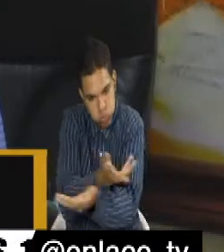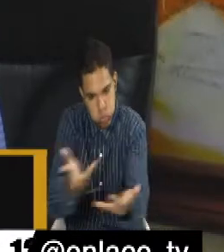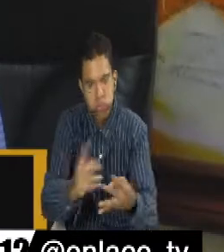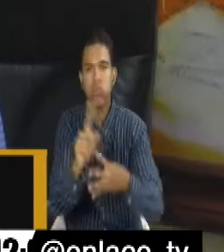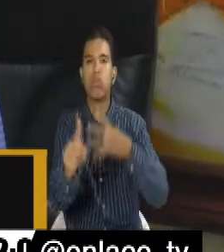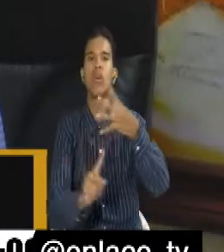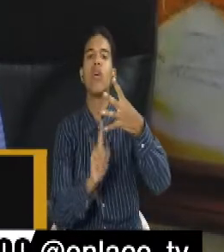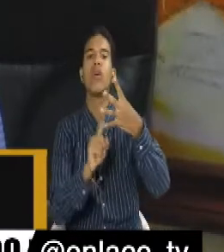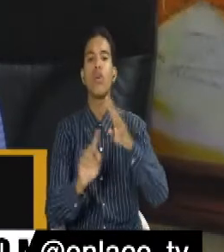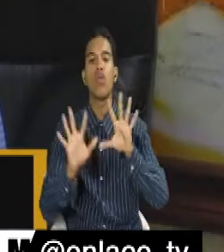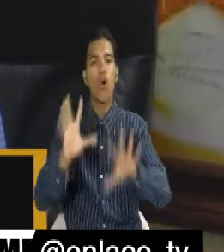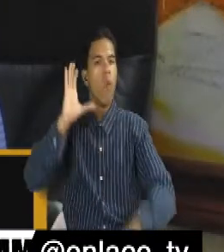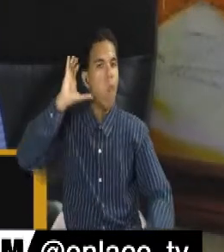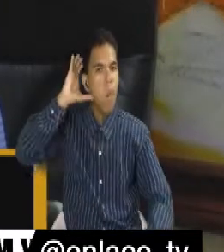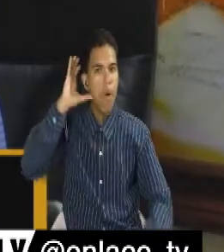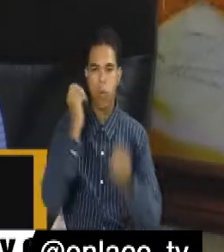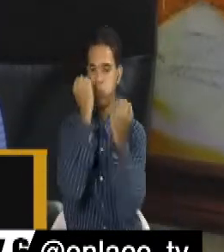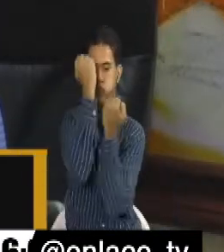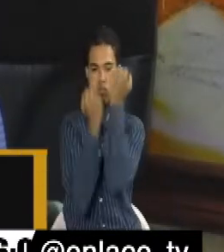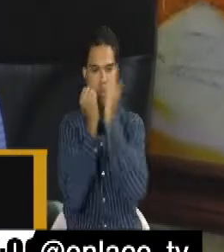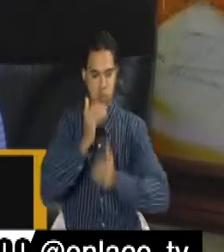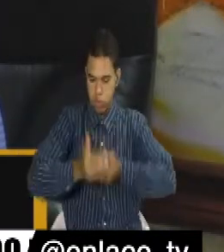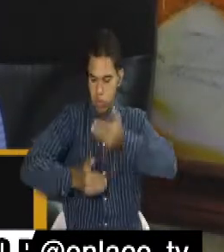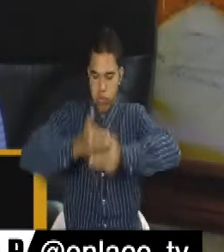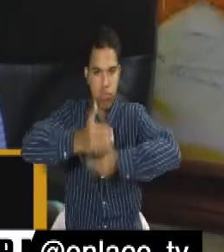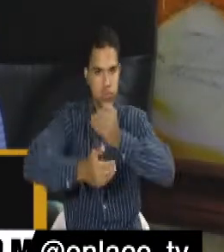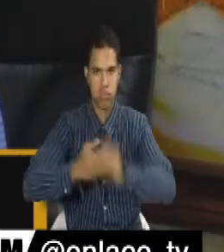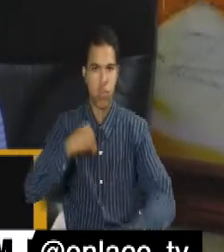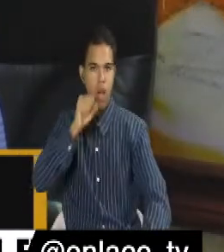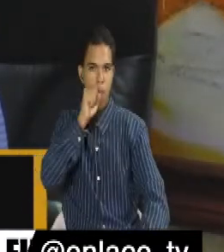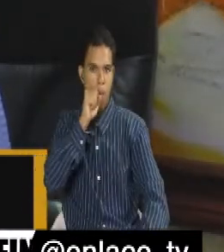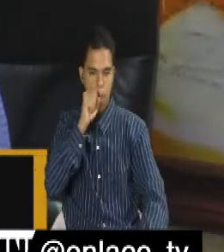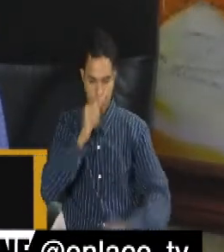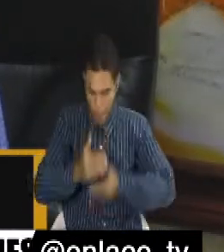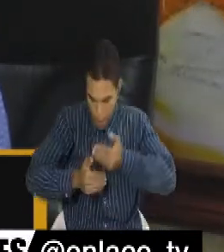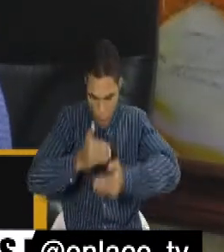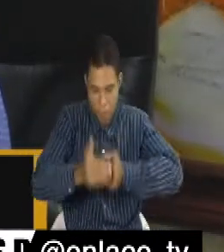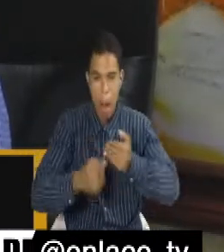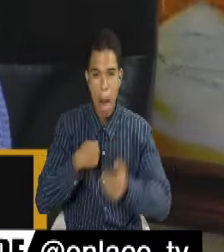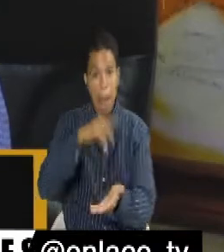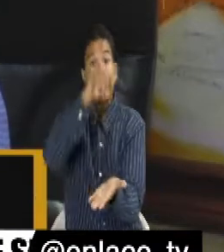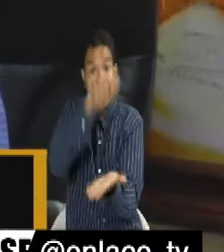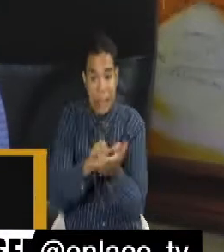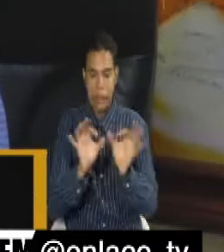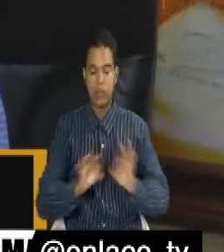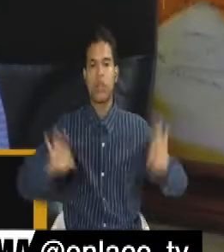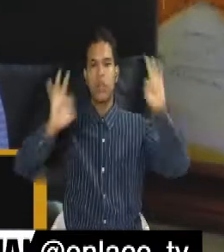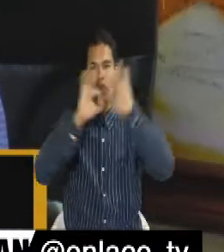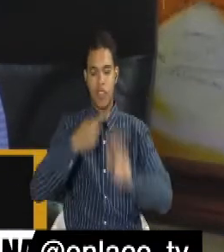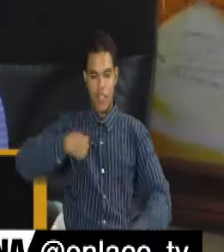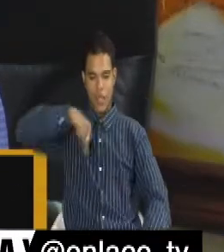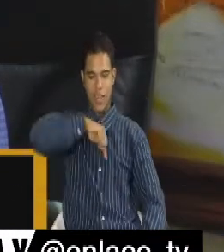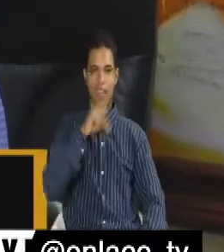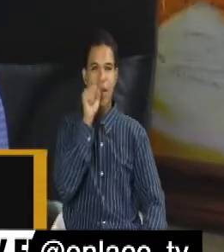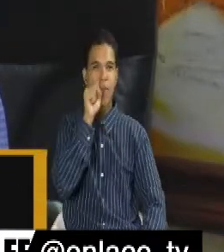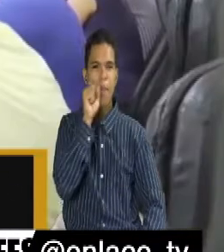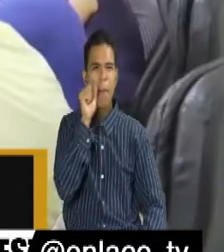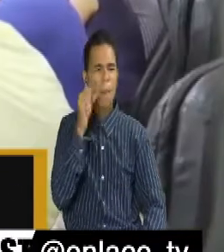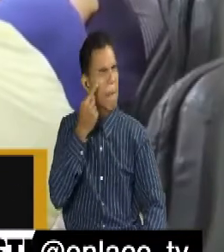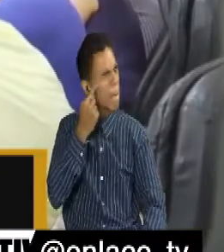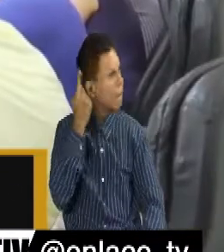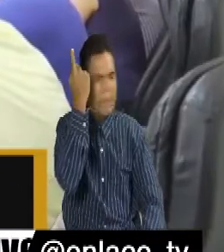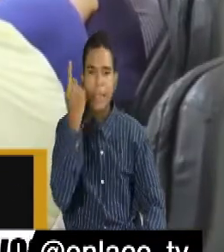el funcionamiento del municipio. Por eso es muy importante hoy para el gobierno municipal y en especial para la ciudad poner ya en